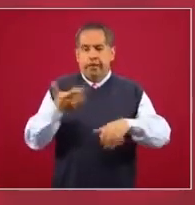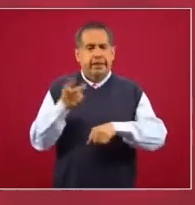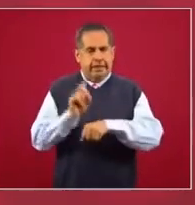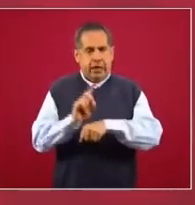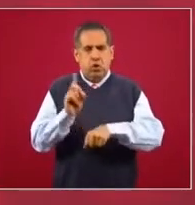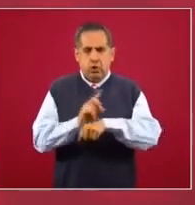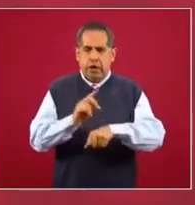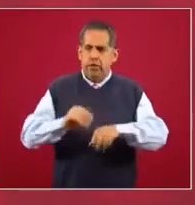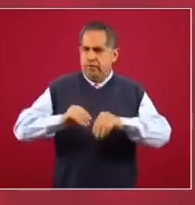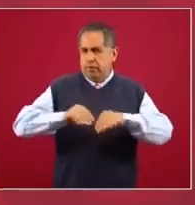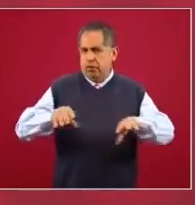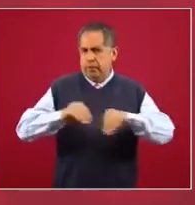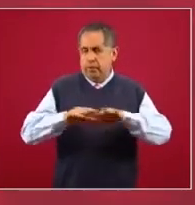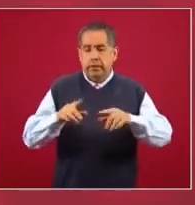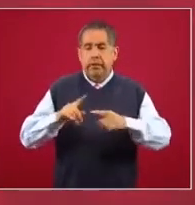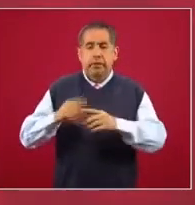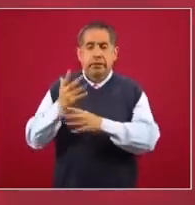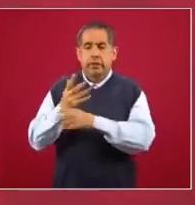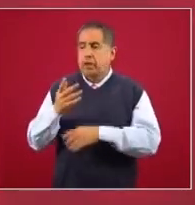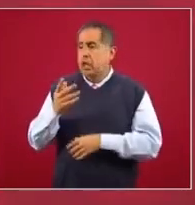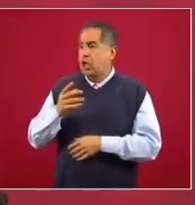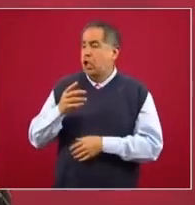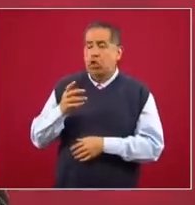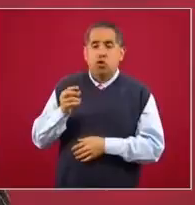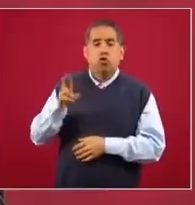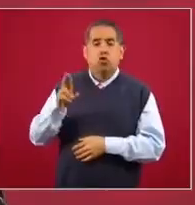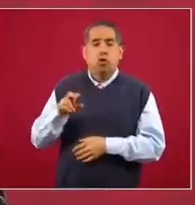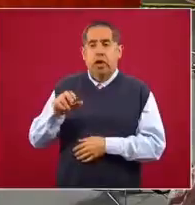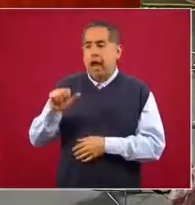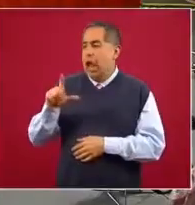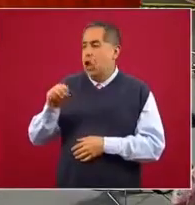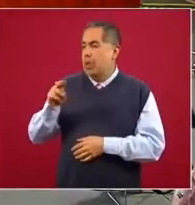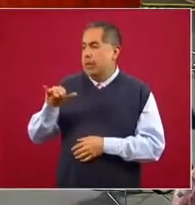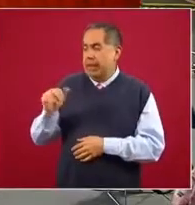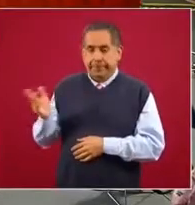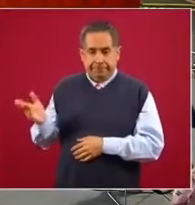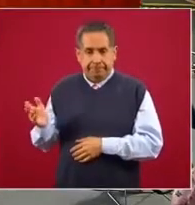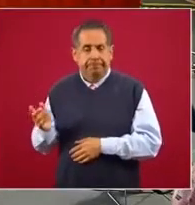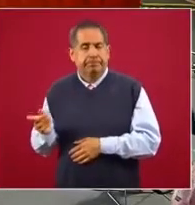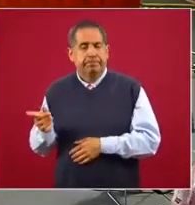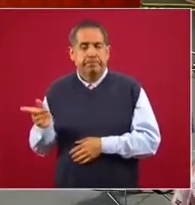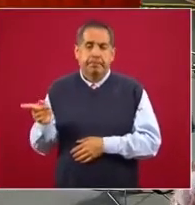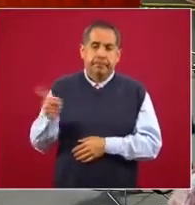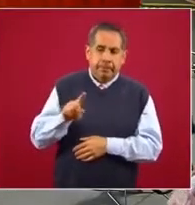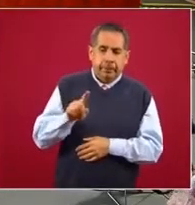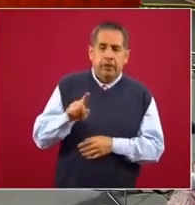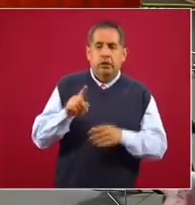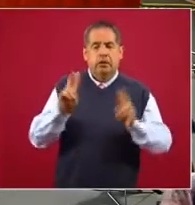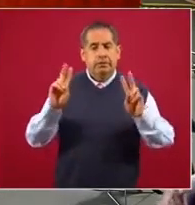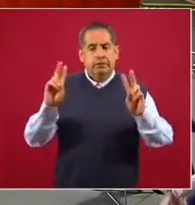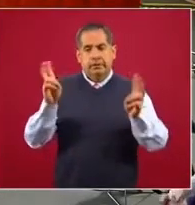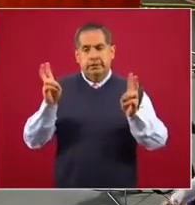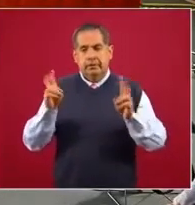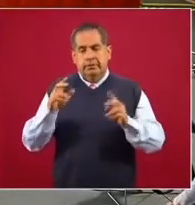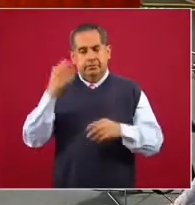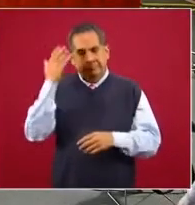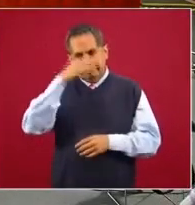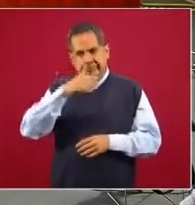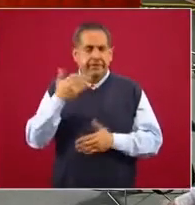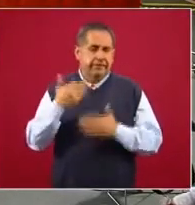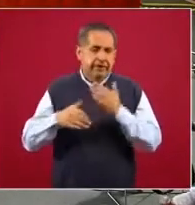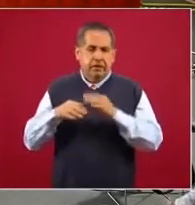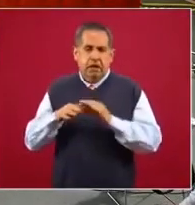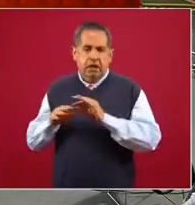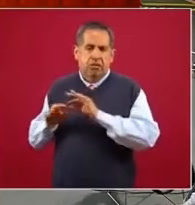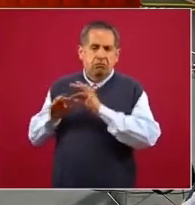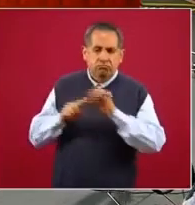diario, que lo presentará el doctor José Luis Salomía, y el otro, que es un tema que teníamos pendiente de traer